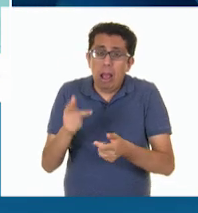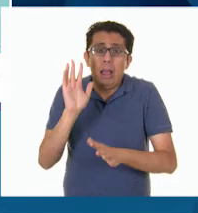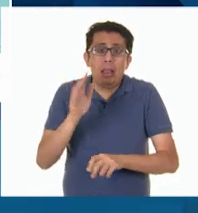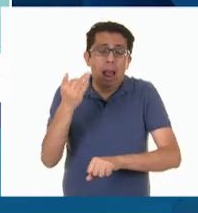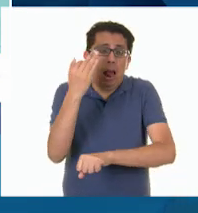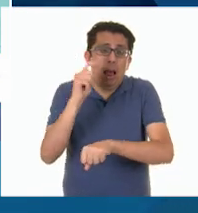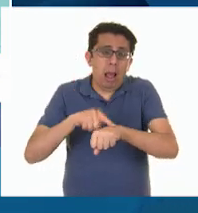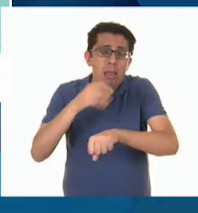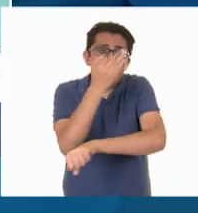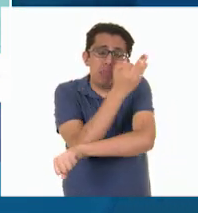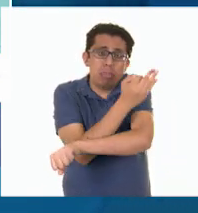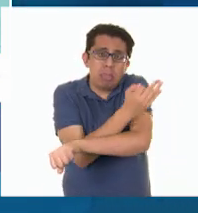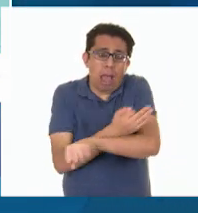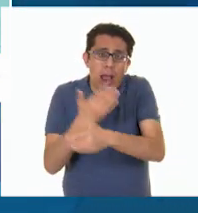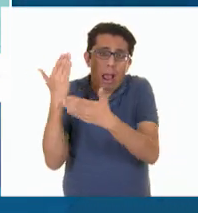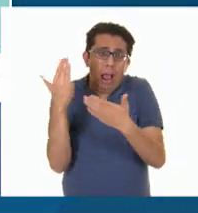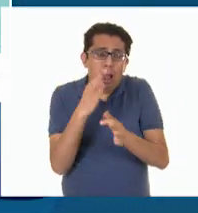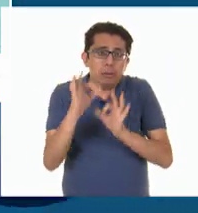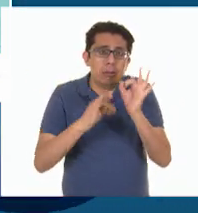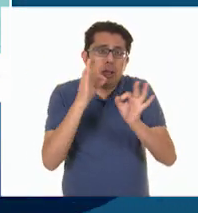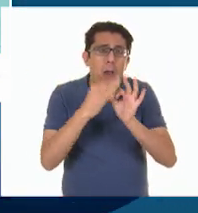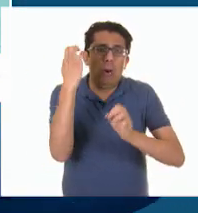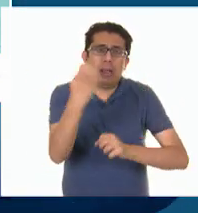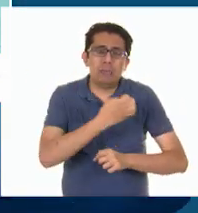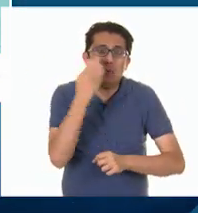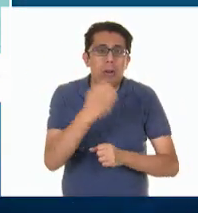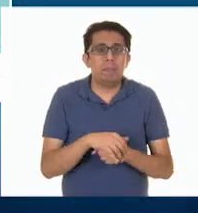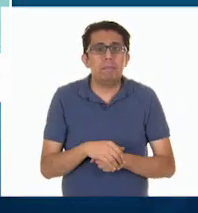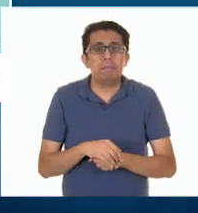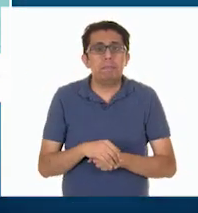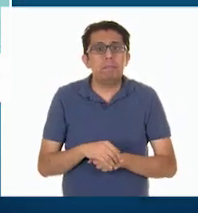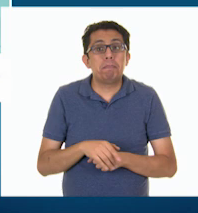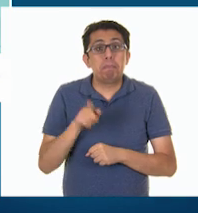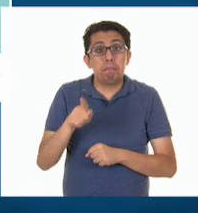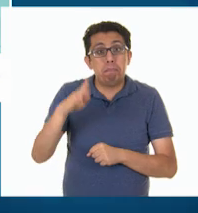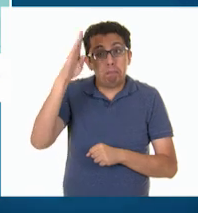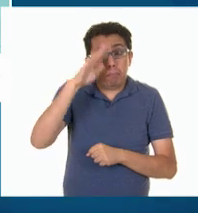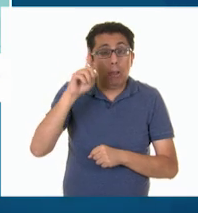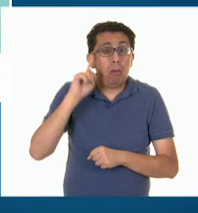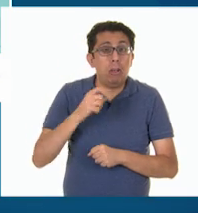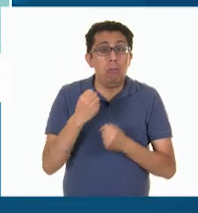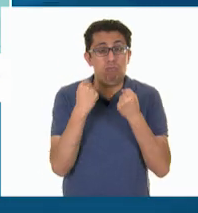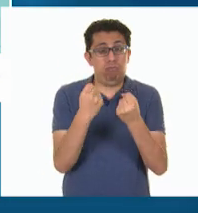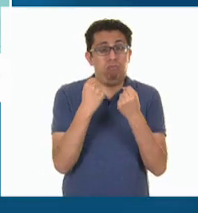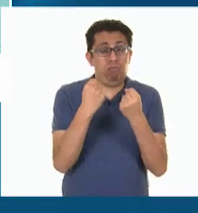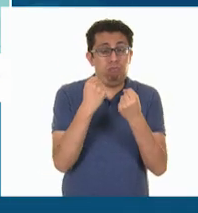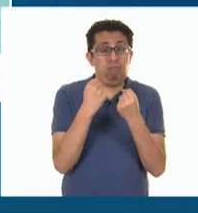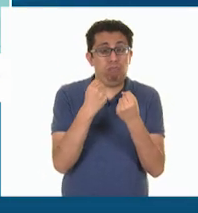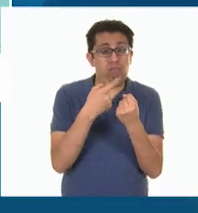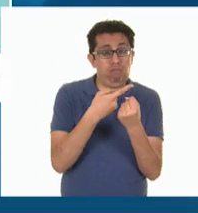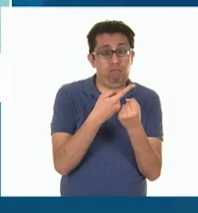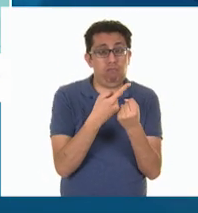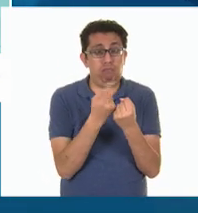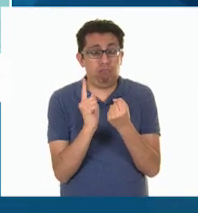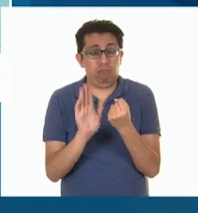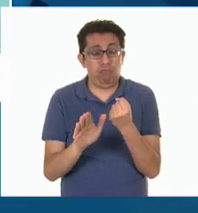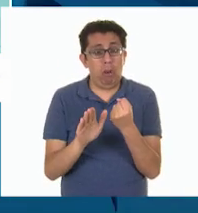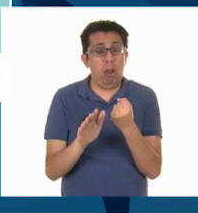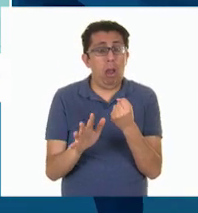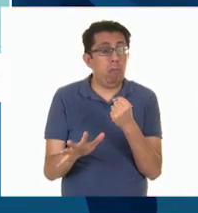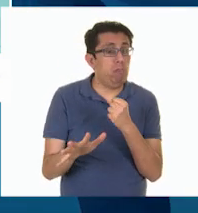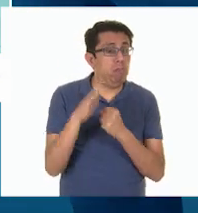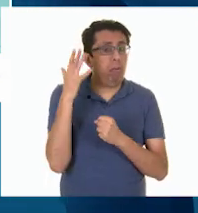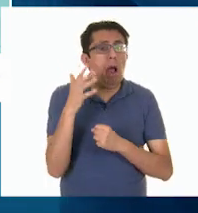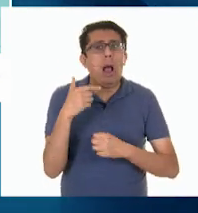hizo tarde para llegar a tiempo a la escuela. Señora, conduce usted a exceso de velocidad. Pero si iba a 60 kilómetros